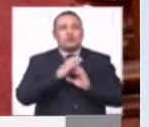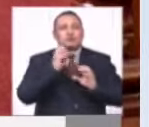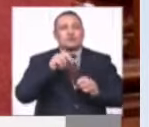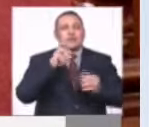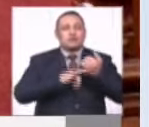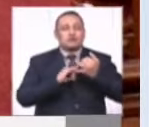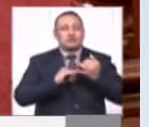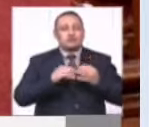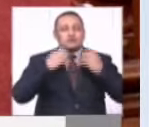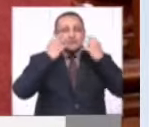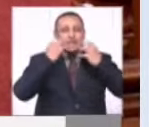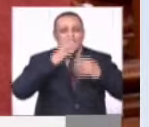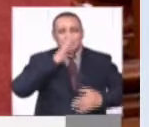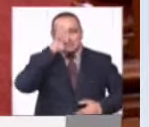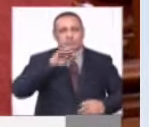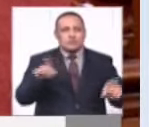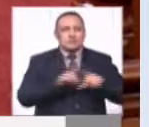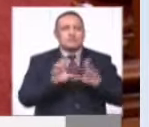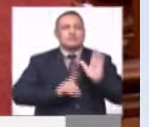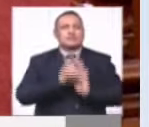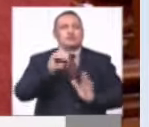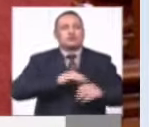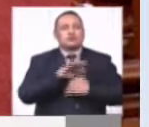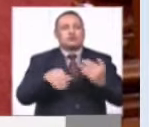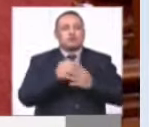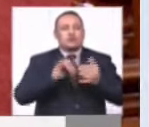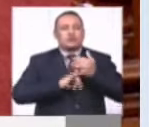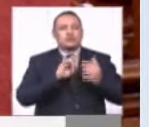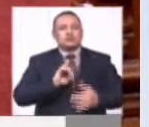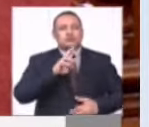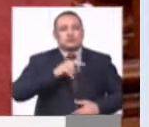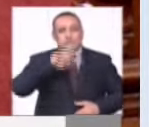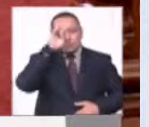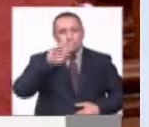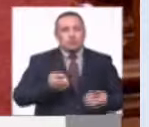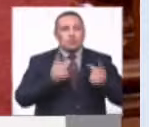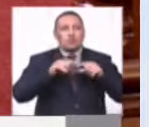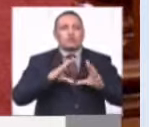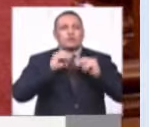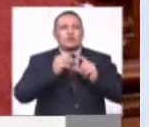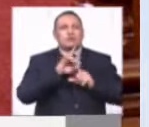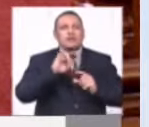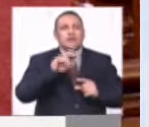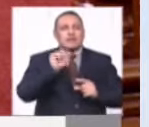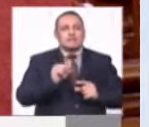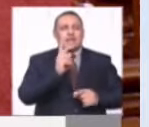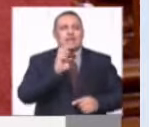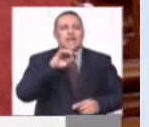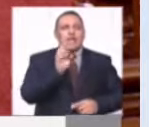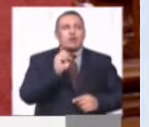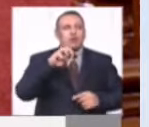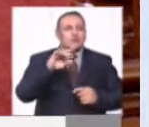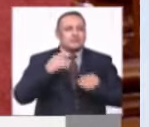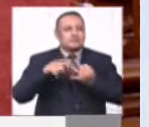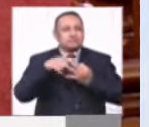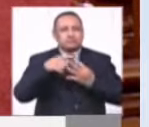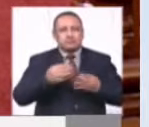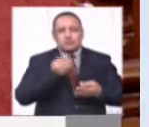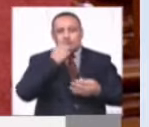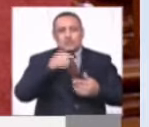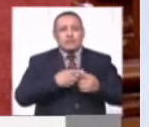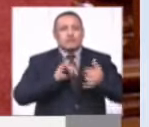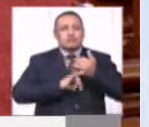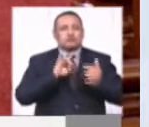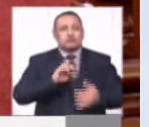andinos, que va a permitir desarrollar todo el sur peruano, porque cuando hablamos de quinoa, kiwicha y caniwa, básicamente hablamos del